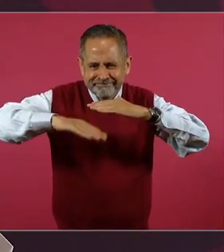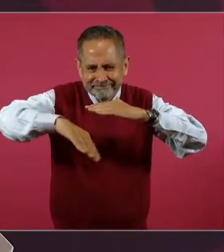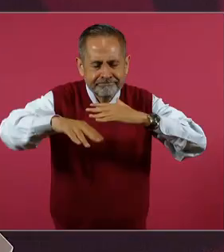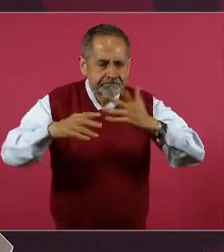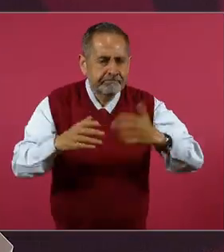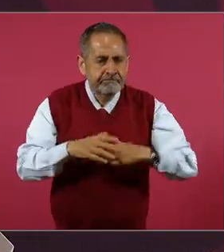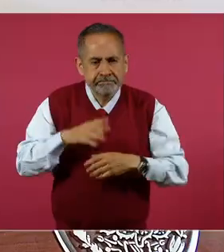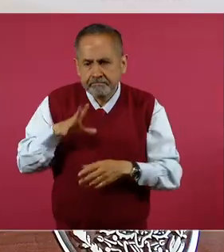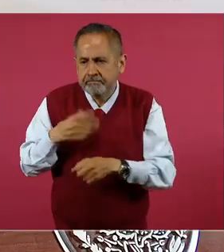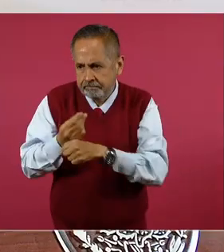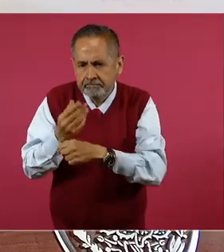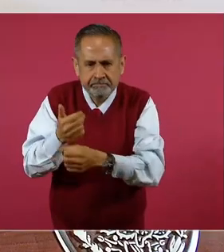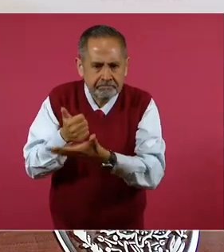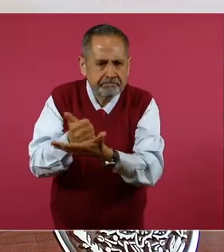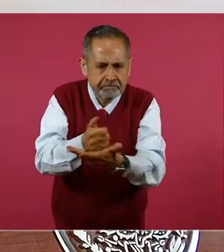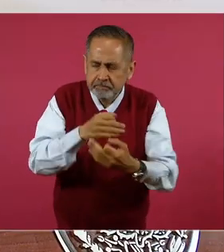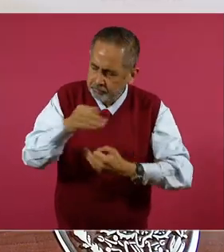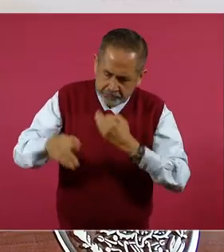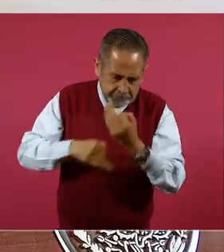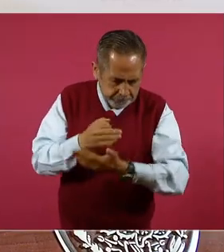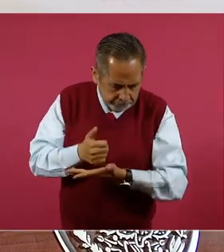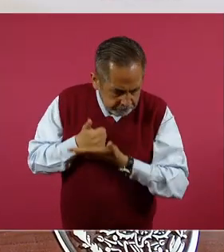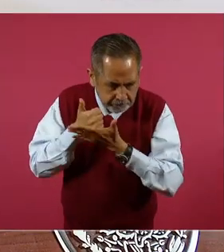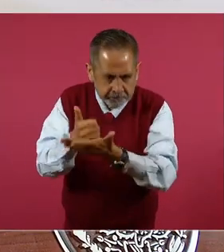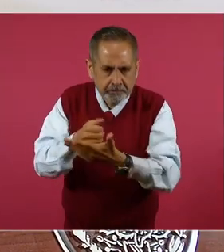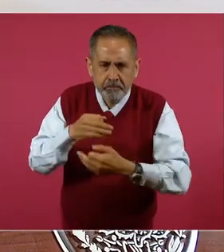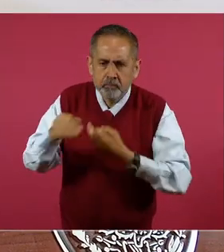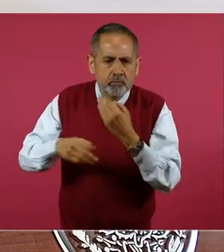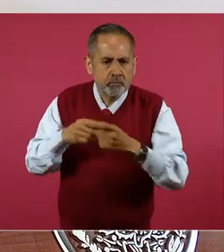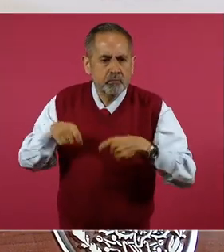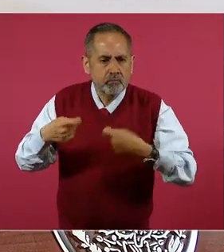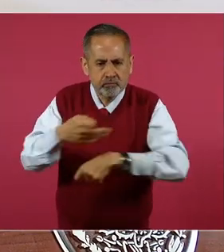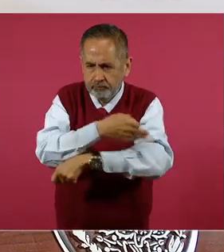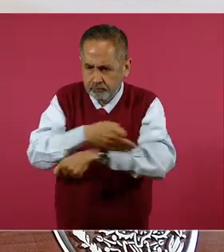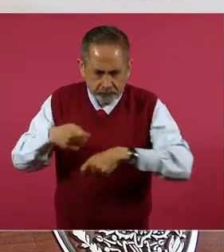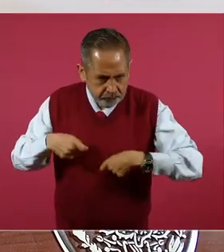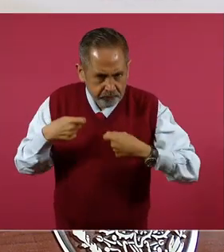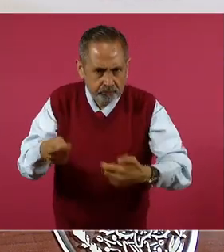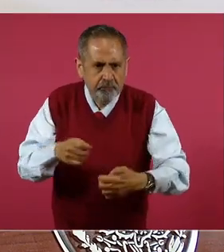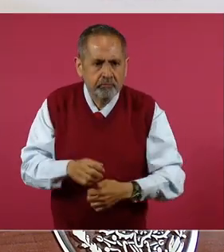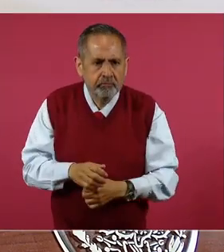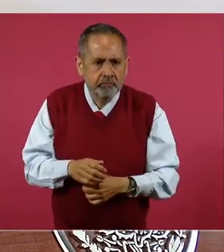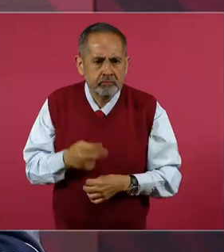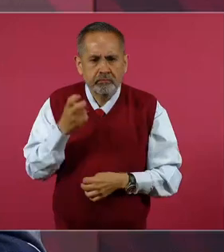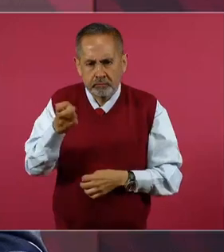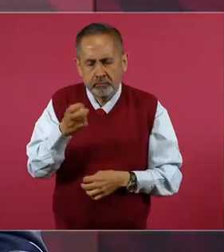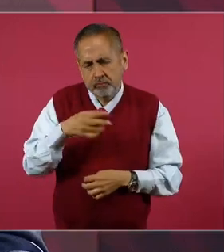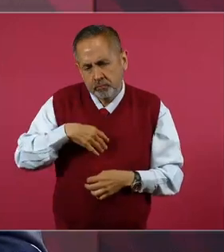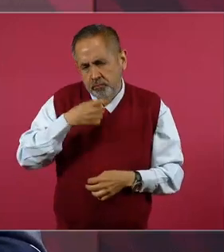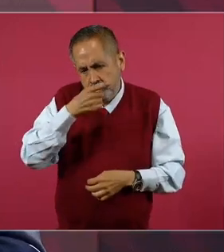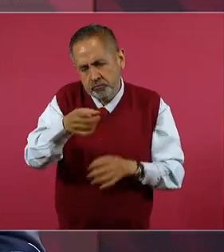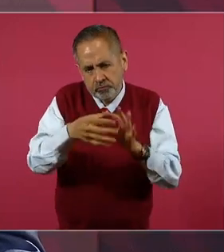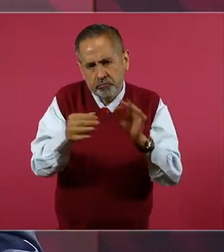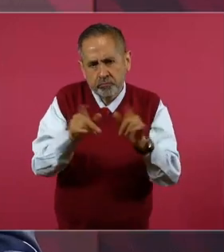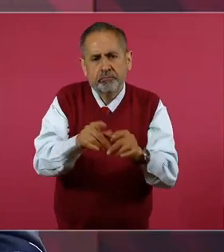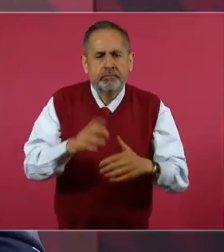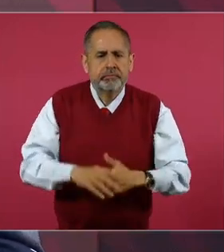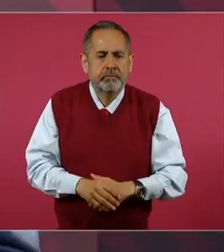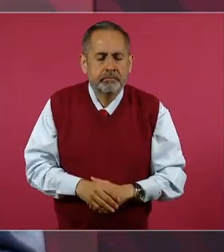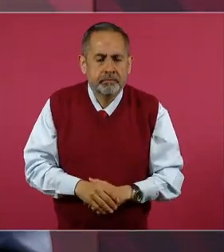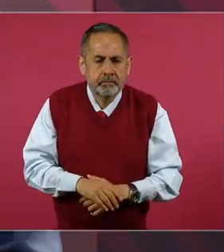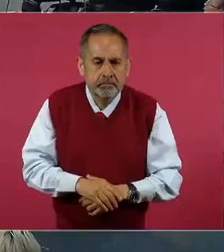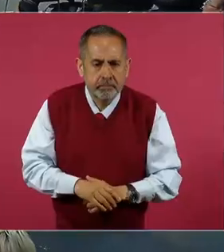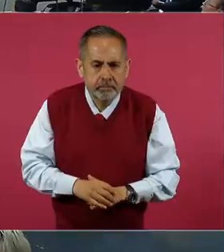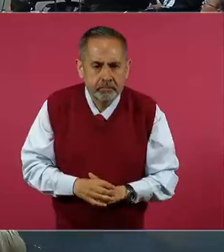y se les va a ayudar a todas las familias. Eso es lo que puedo comentarles.